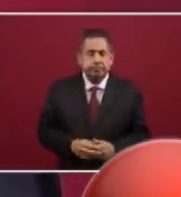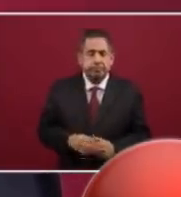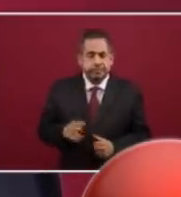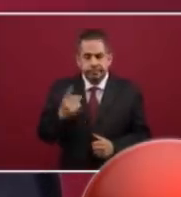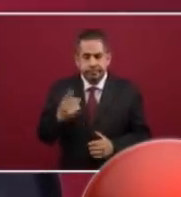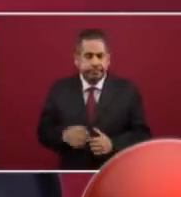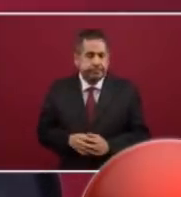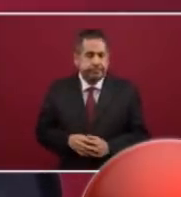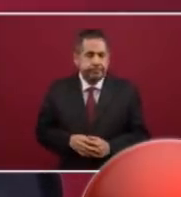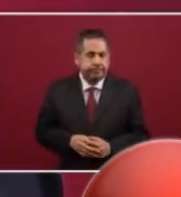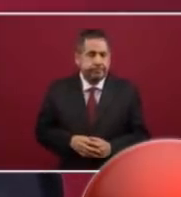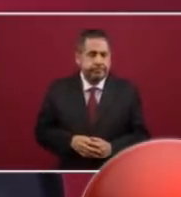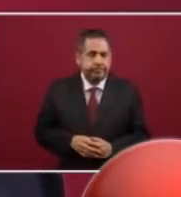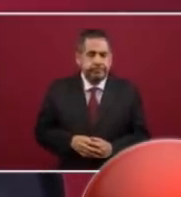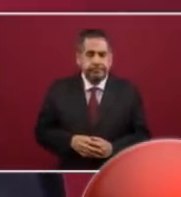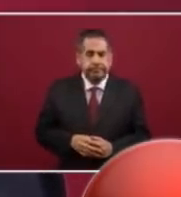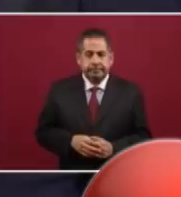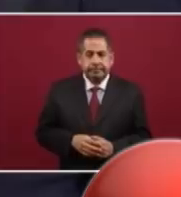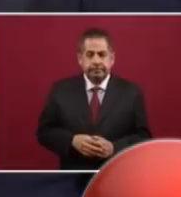porque